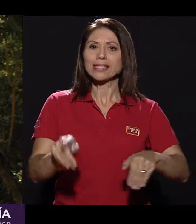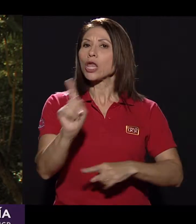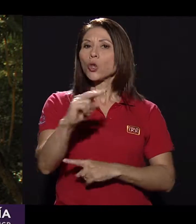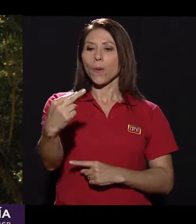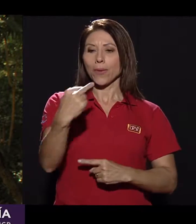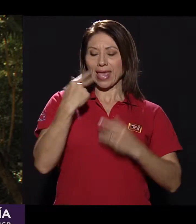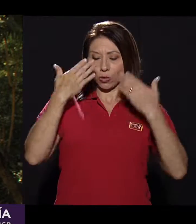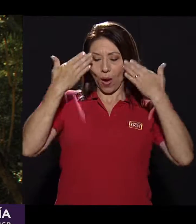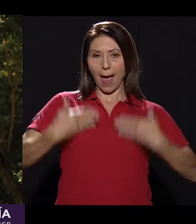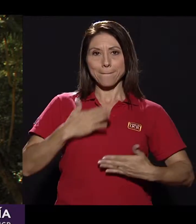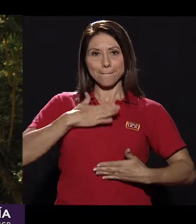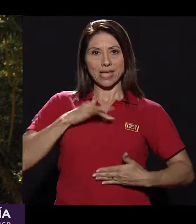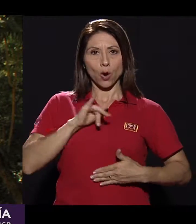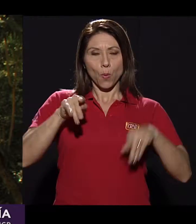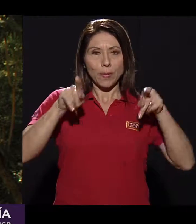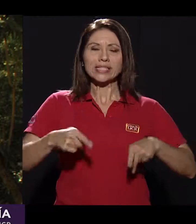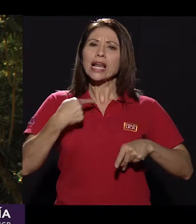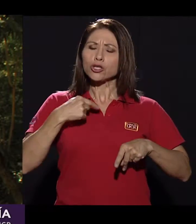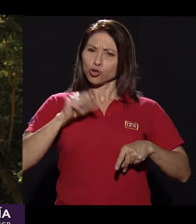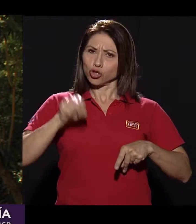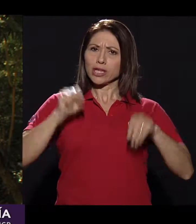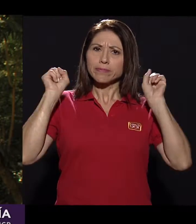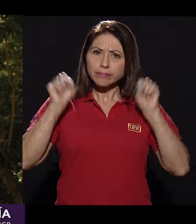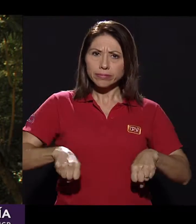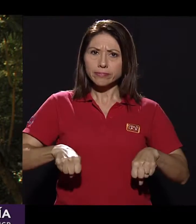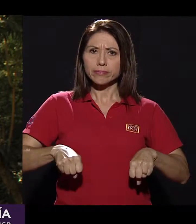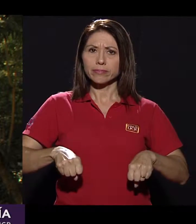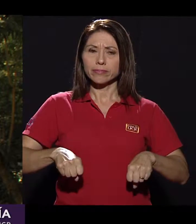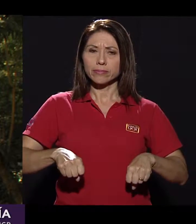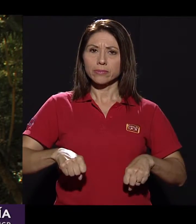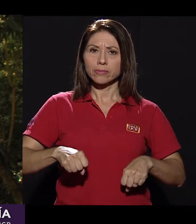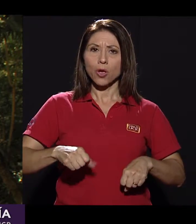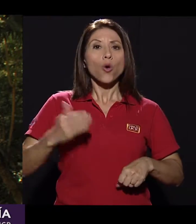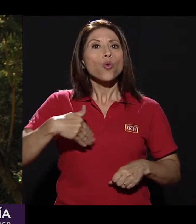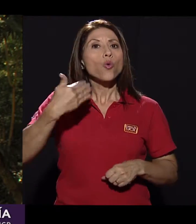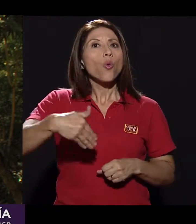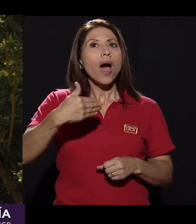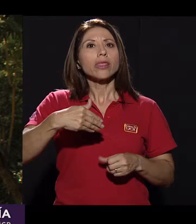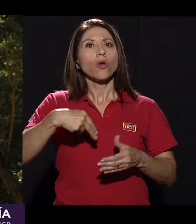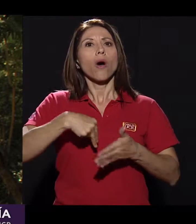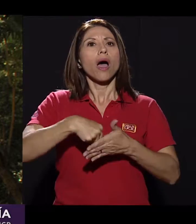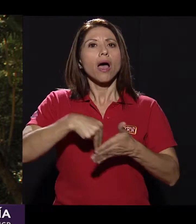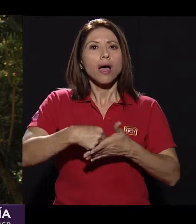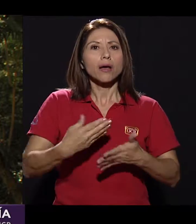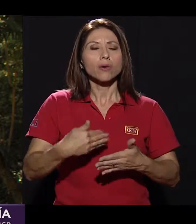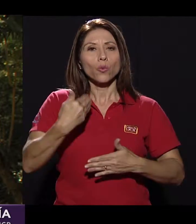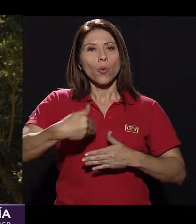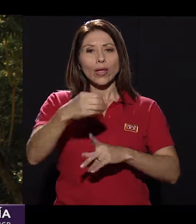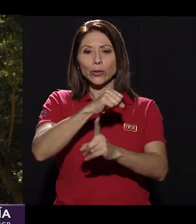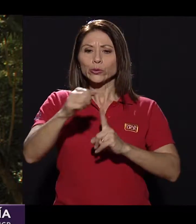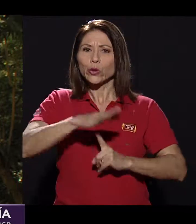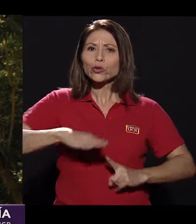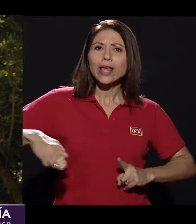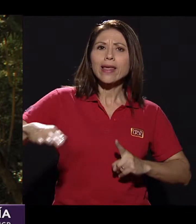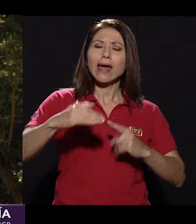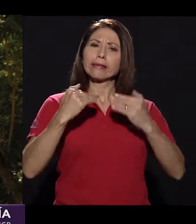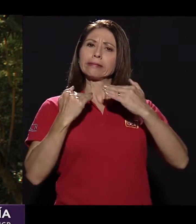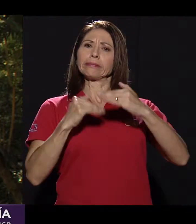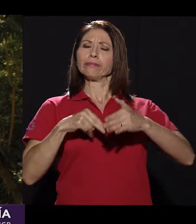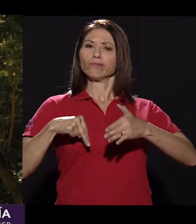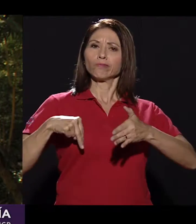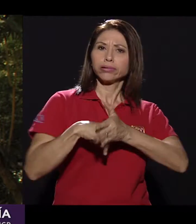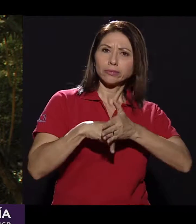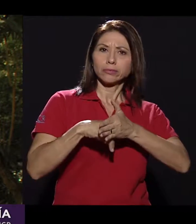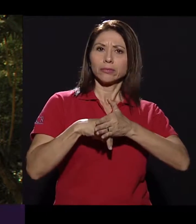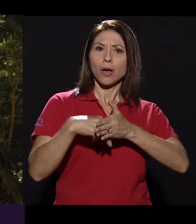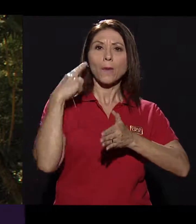no me están viendo a mí como persona. Yo sí tengo esa capacidad. ¿Cuándo la pierdo? Cuando la sociedad me pone la